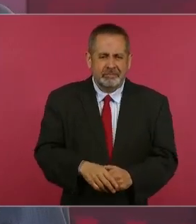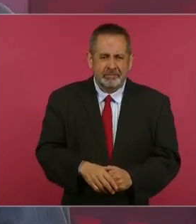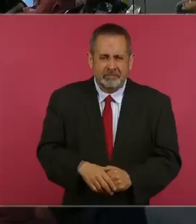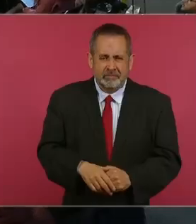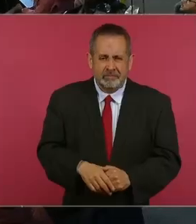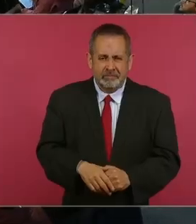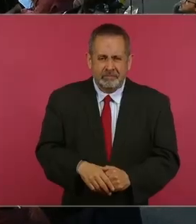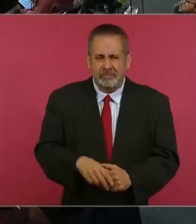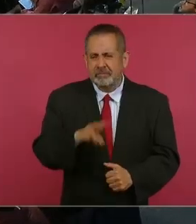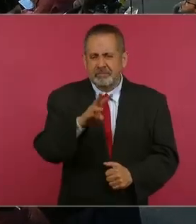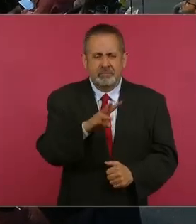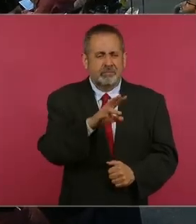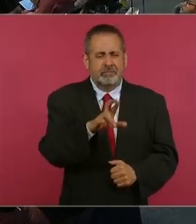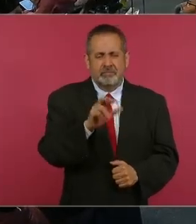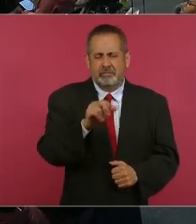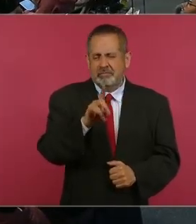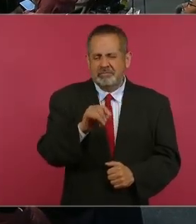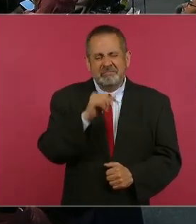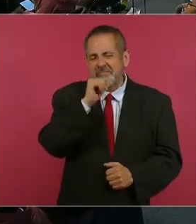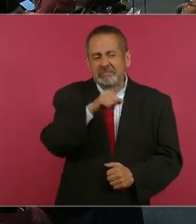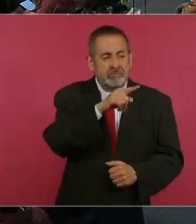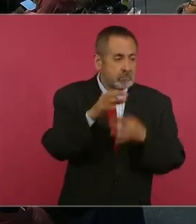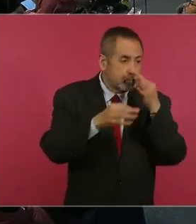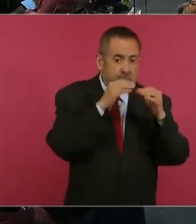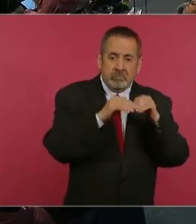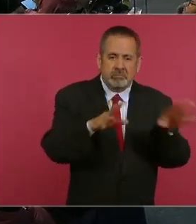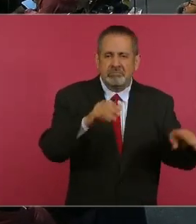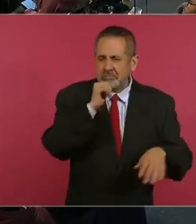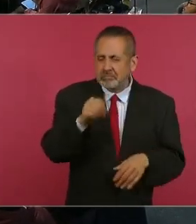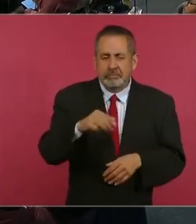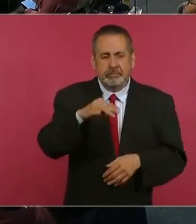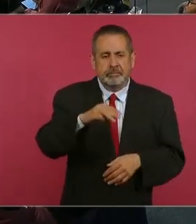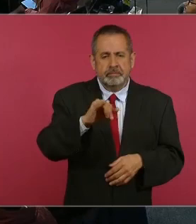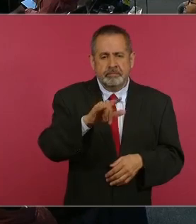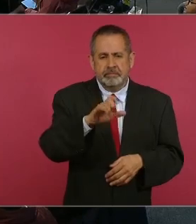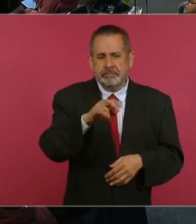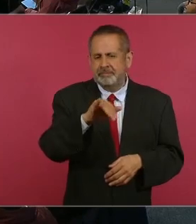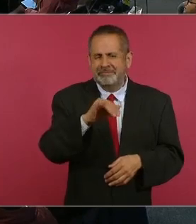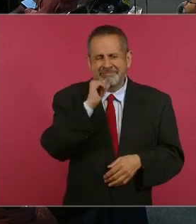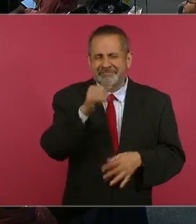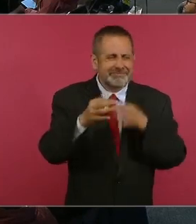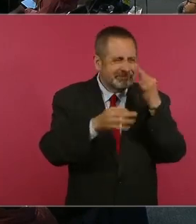¿Ah? Doble R de Radio, ni en Milenio,